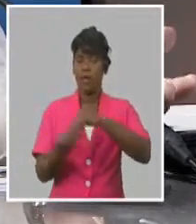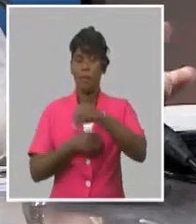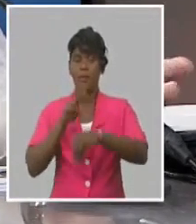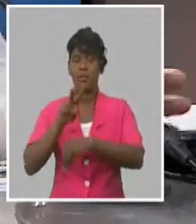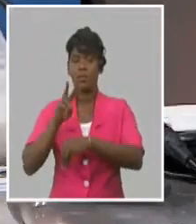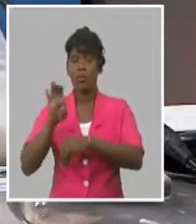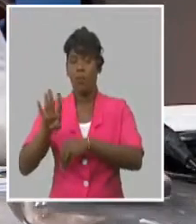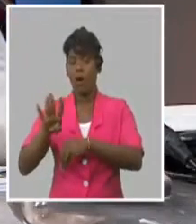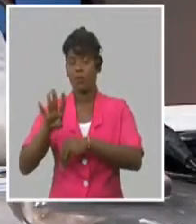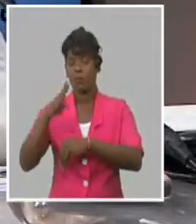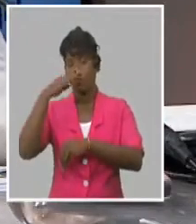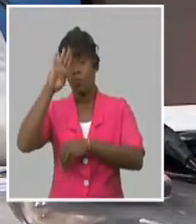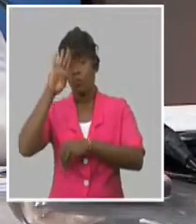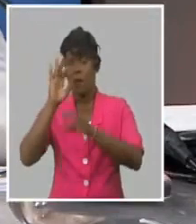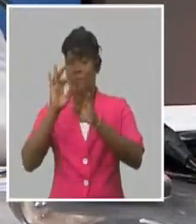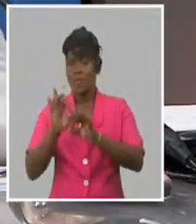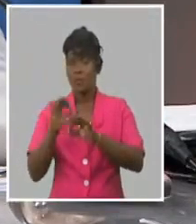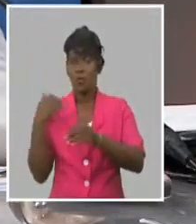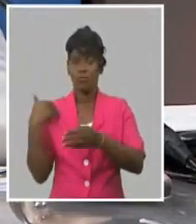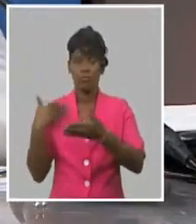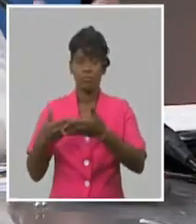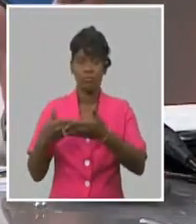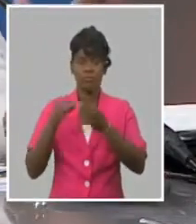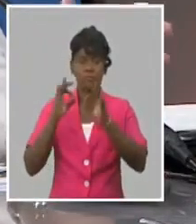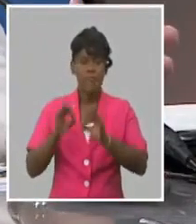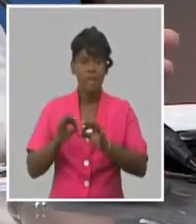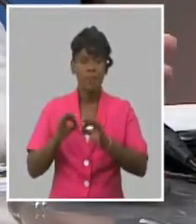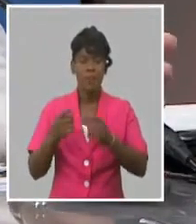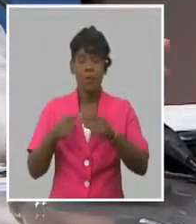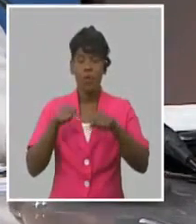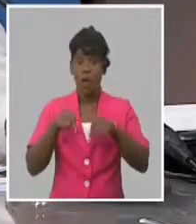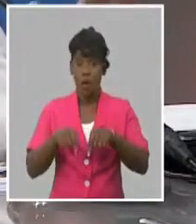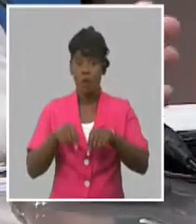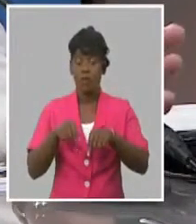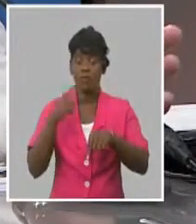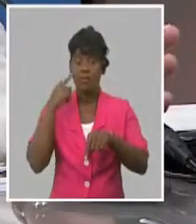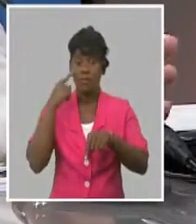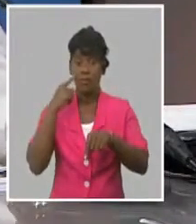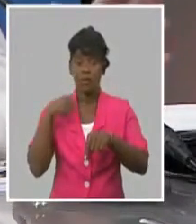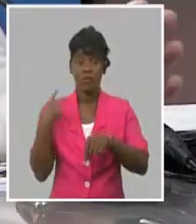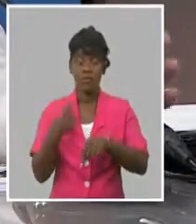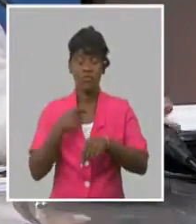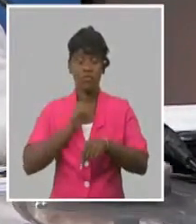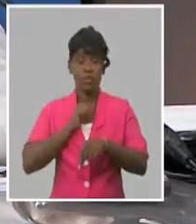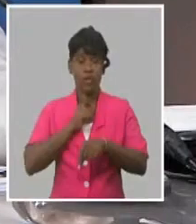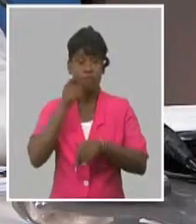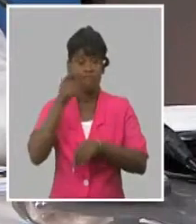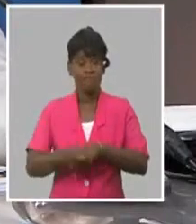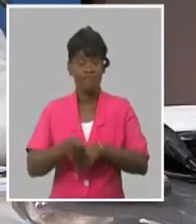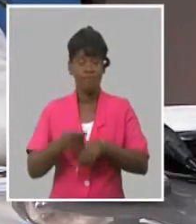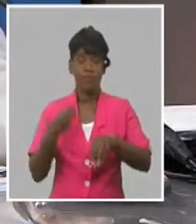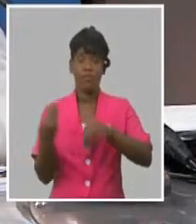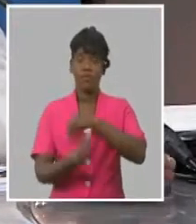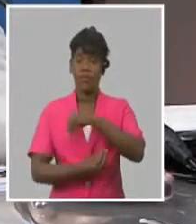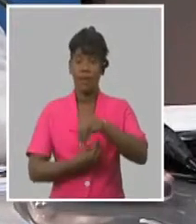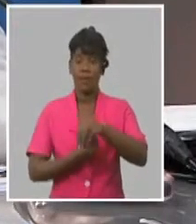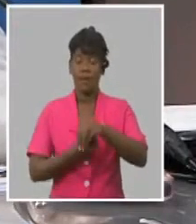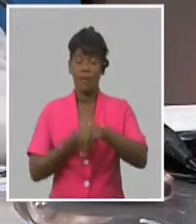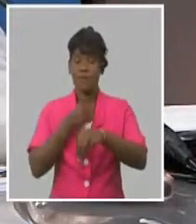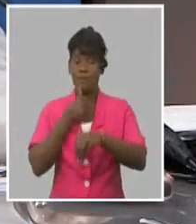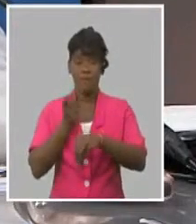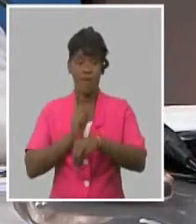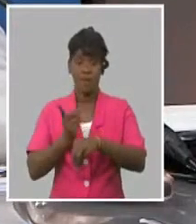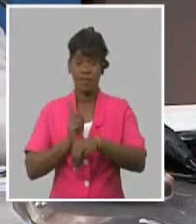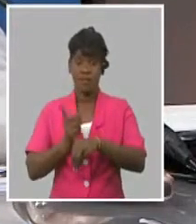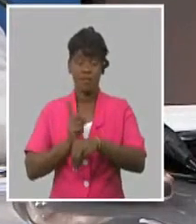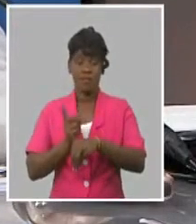por eso quiero explicar que el problema no es tan sencillo como quitar una moneda y devaluar otra. Tiene un grupo